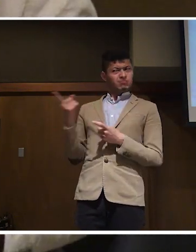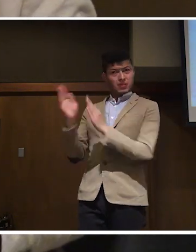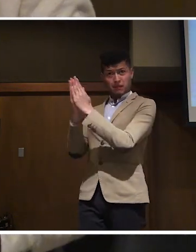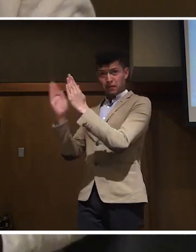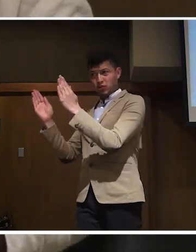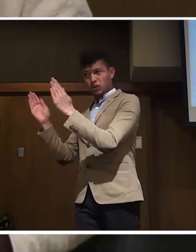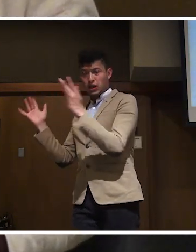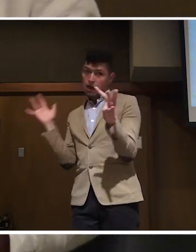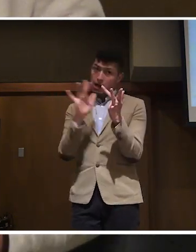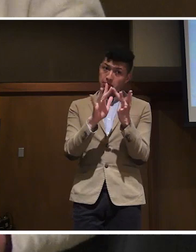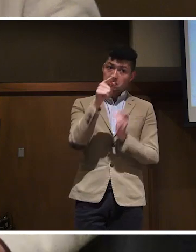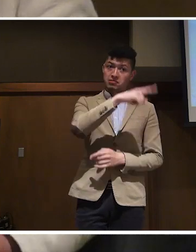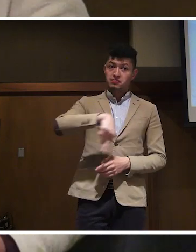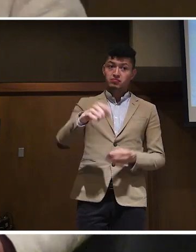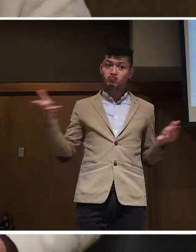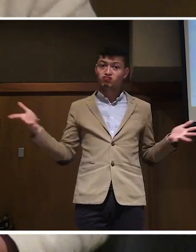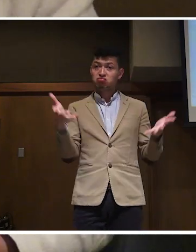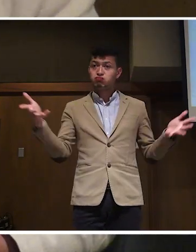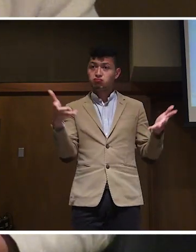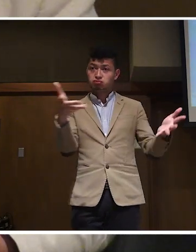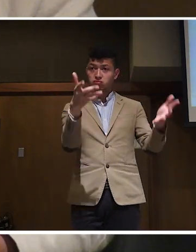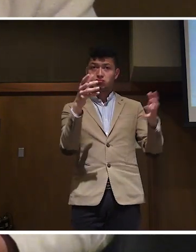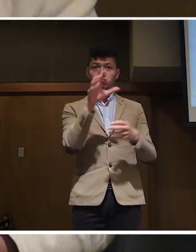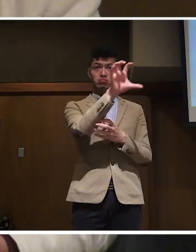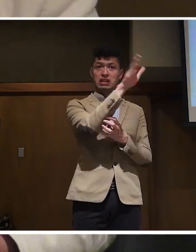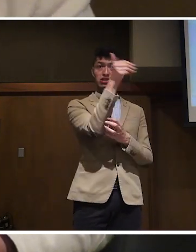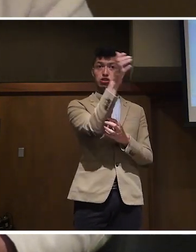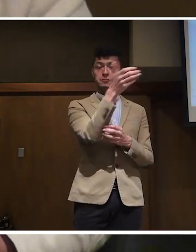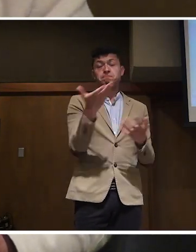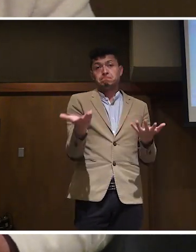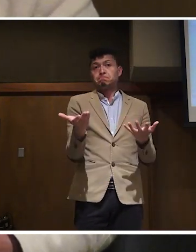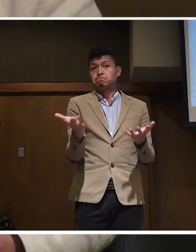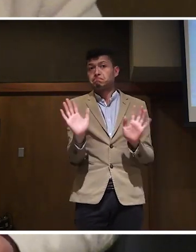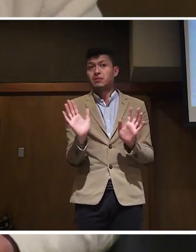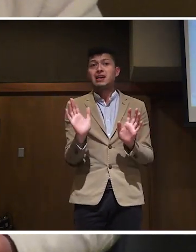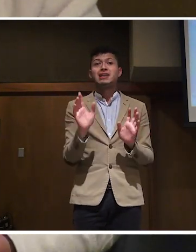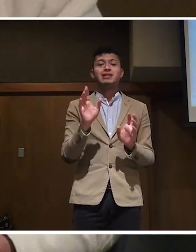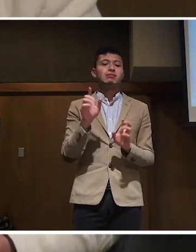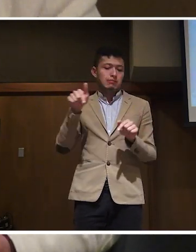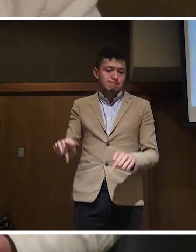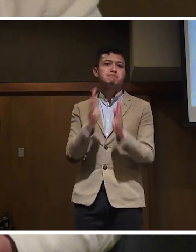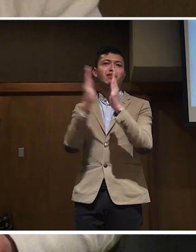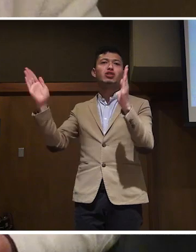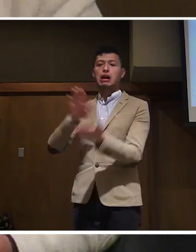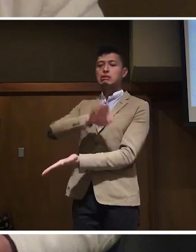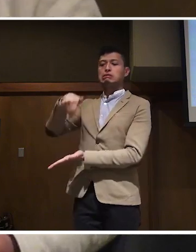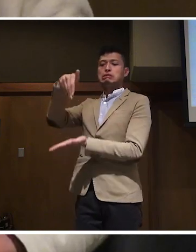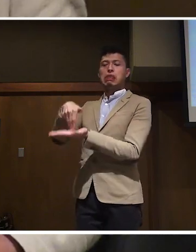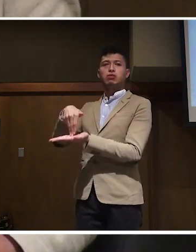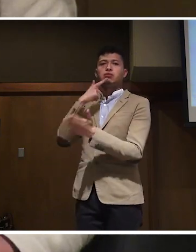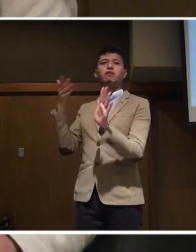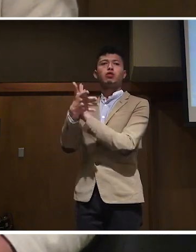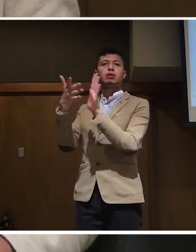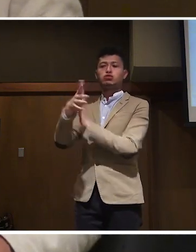supuestamente es la nación. Y ese manifiesto define la biblioteca pública como un centro de información que facilita a los usuarios